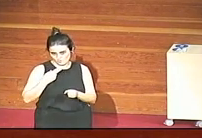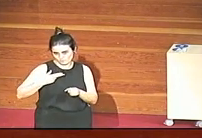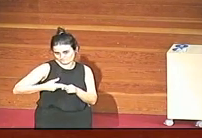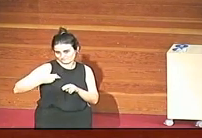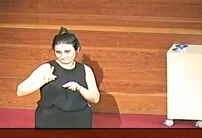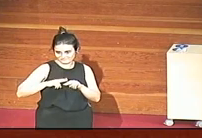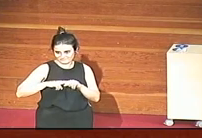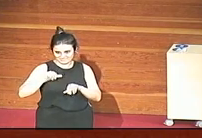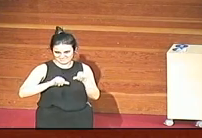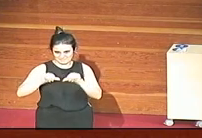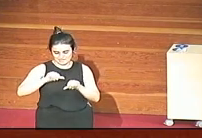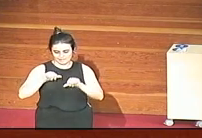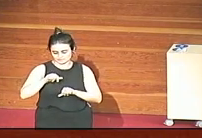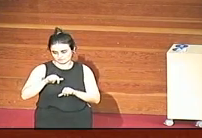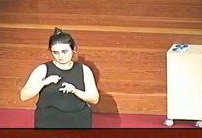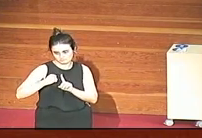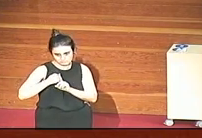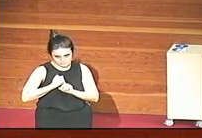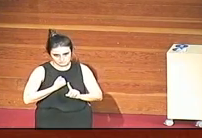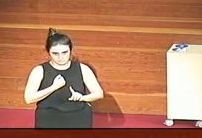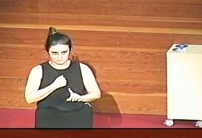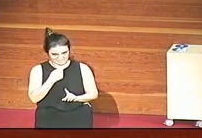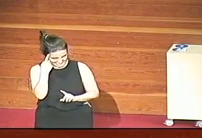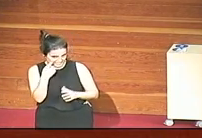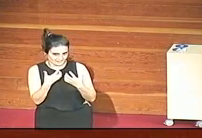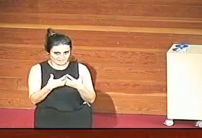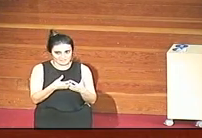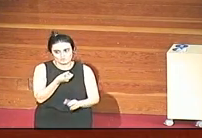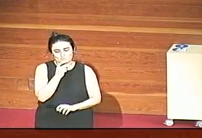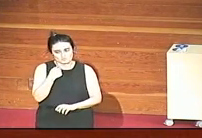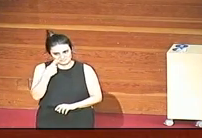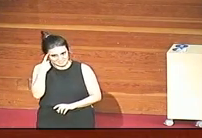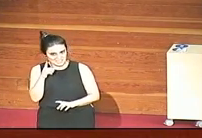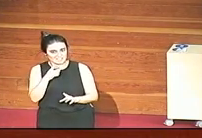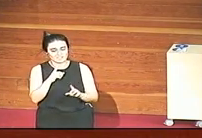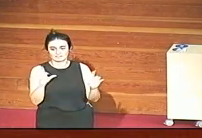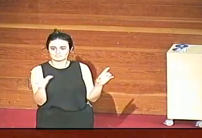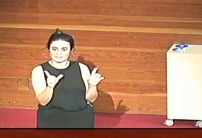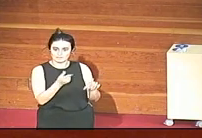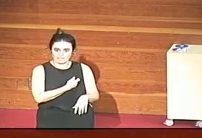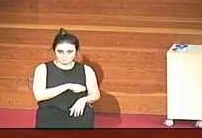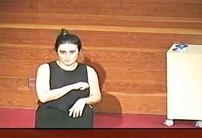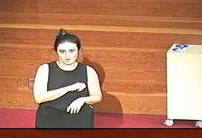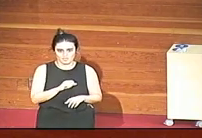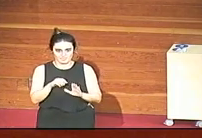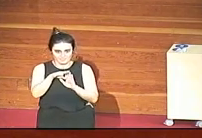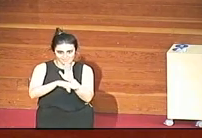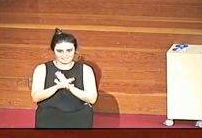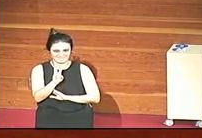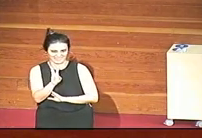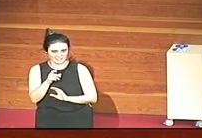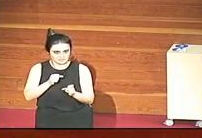que sí sé cómo funciona sé que han hecho presiones incluso a televisión española y antena3 para no